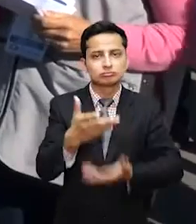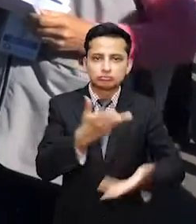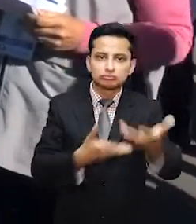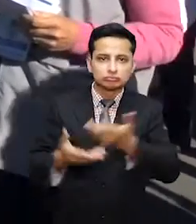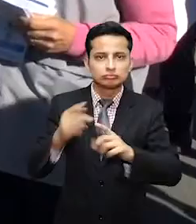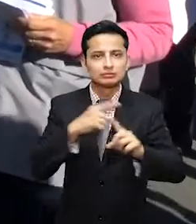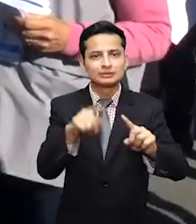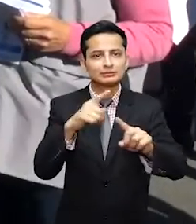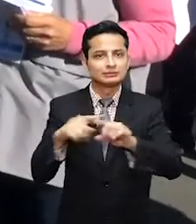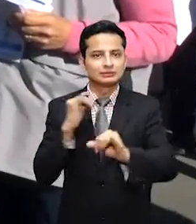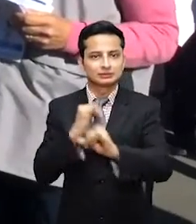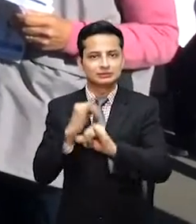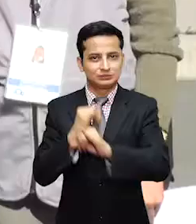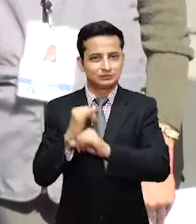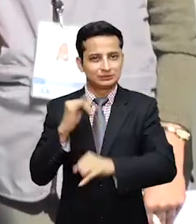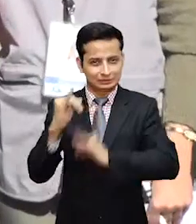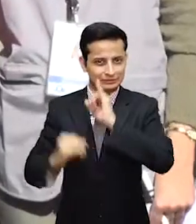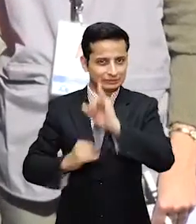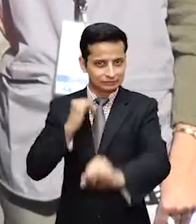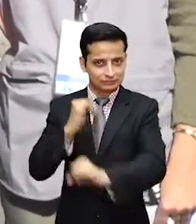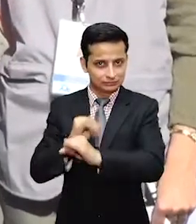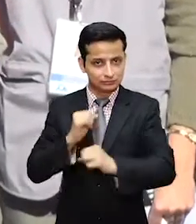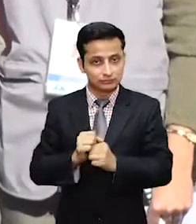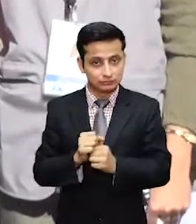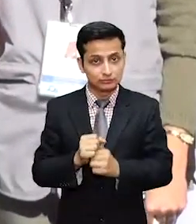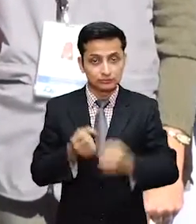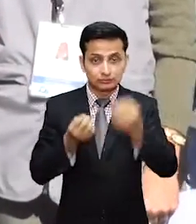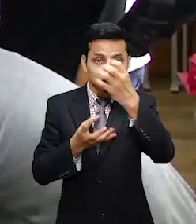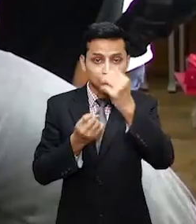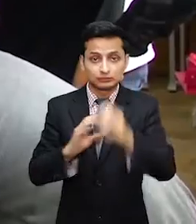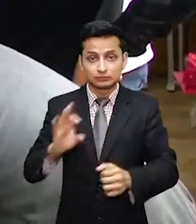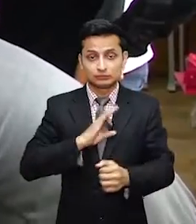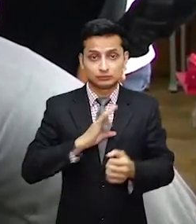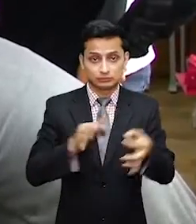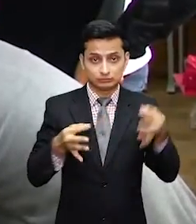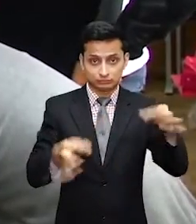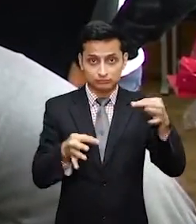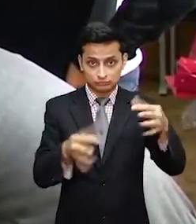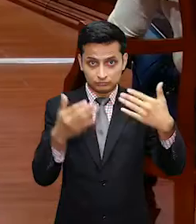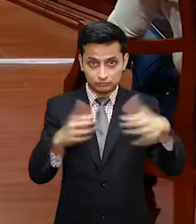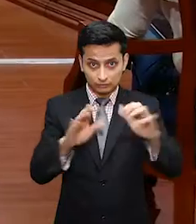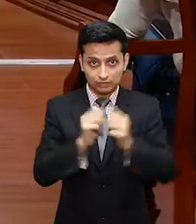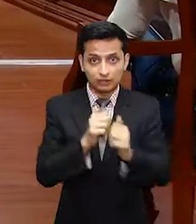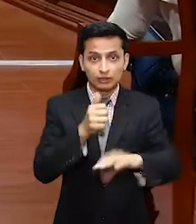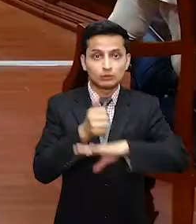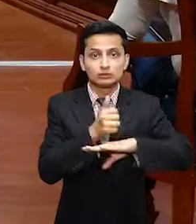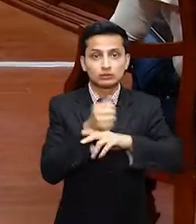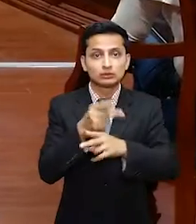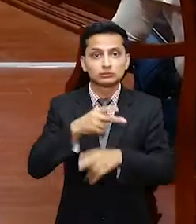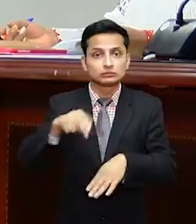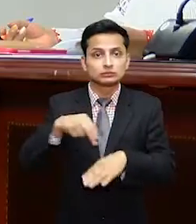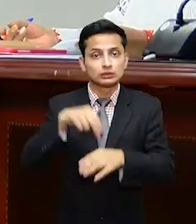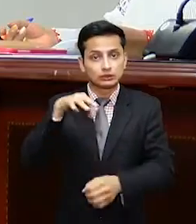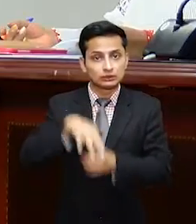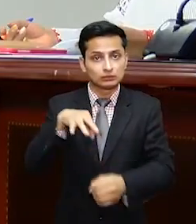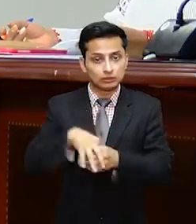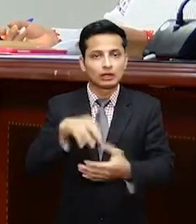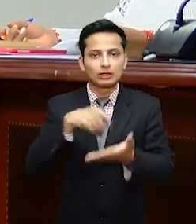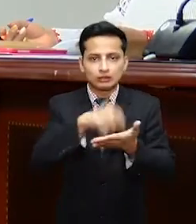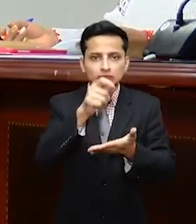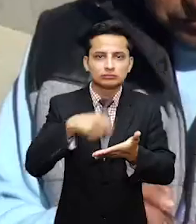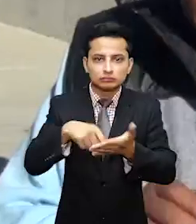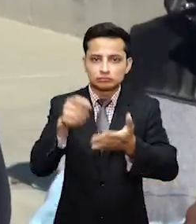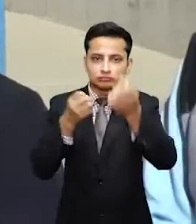realizando conversaciones con las instituciones internacionales y luego de un informe técnico será el Pleno del CNE el que apruebe